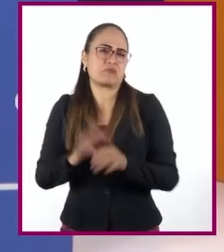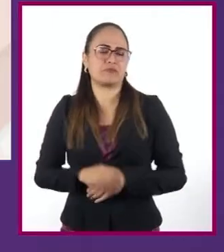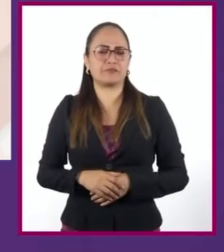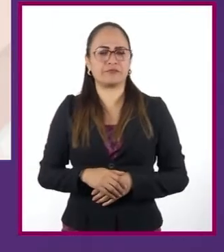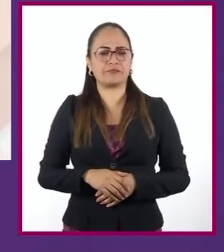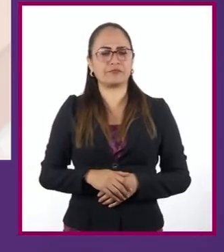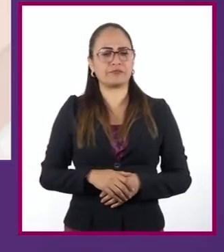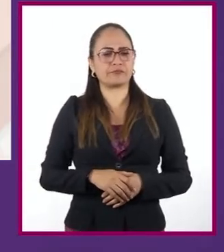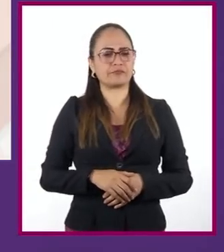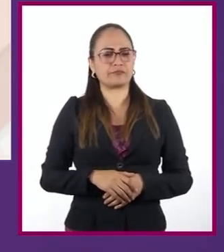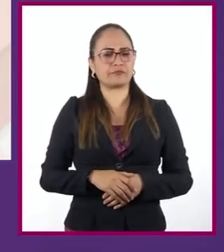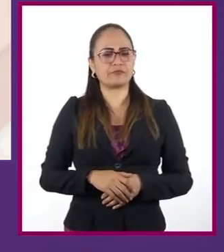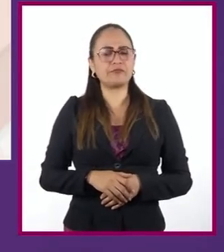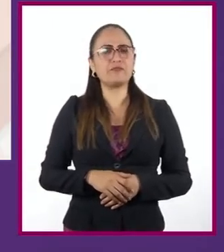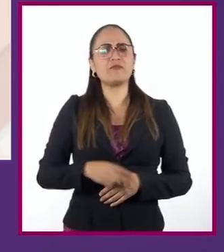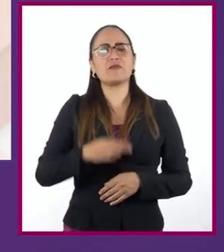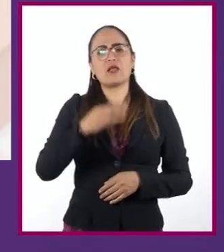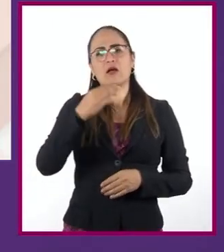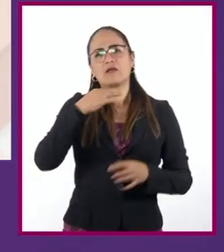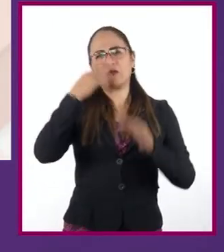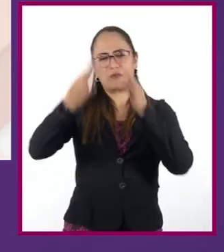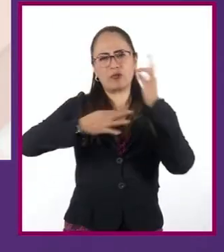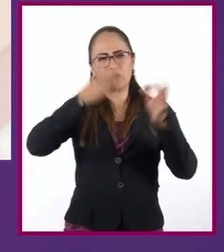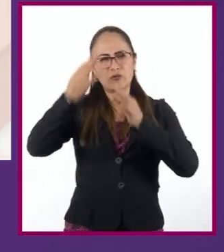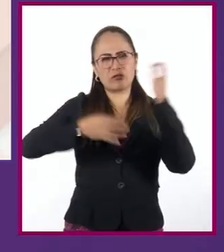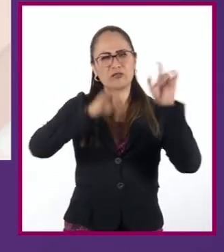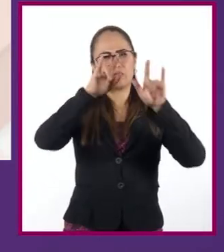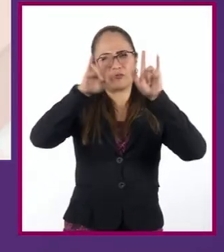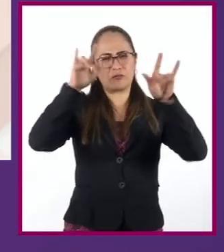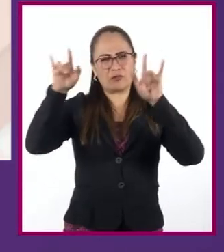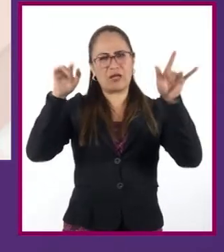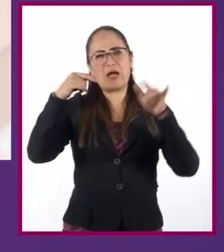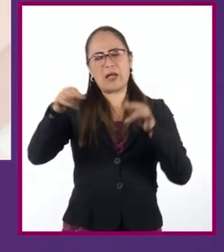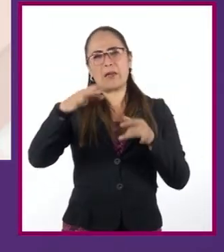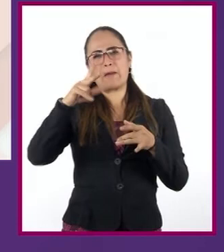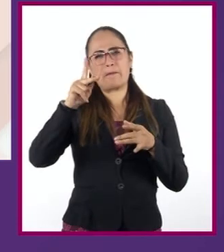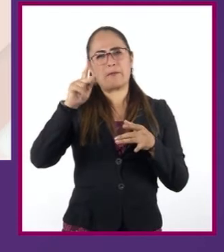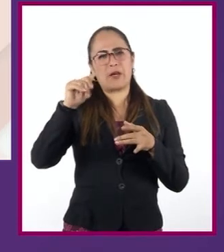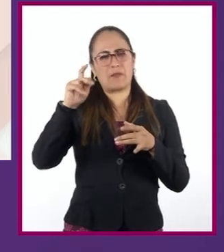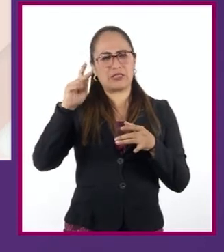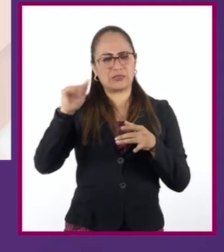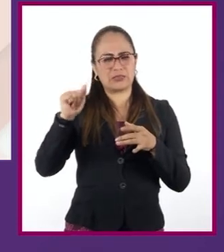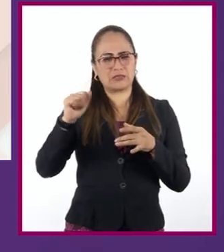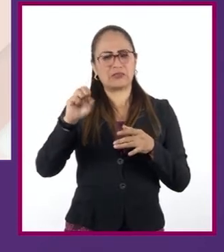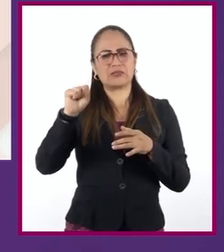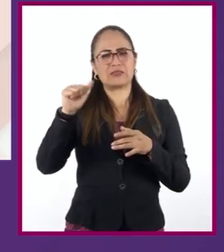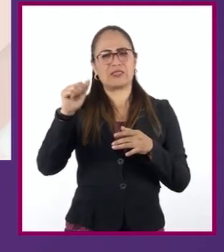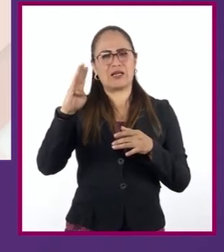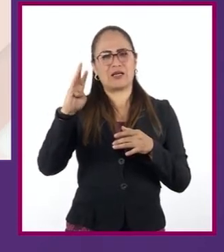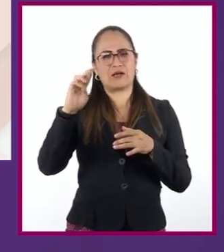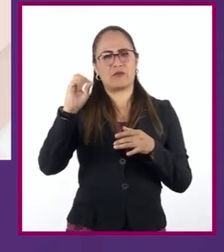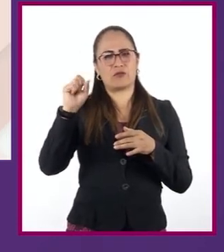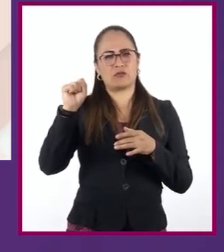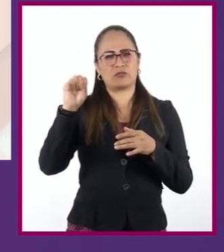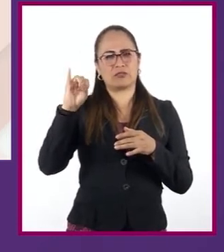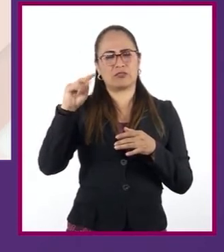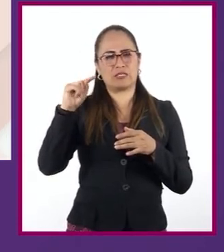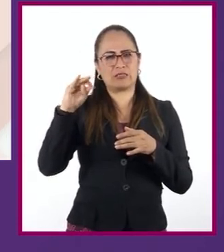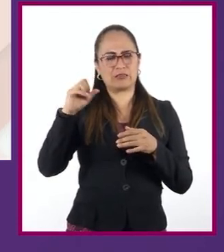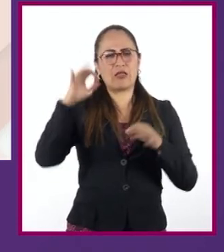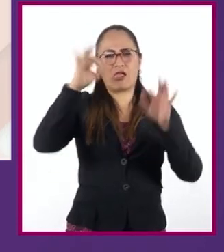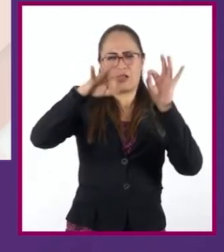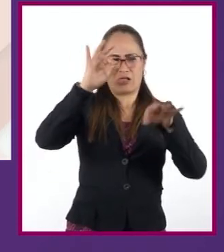dice: los mensajes publicitarios de papas sabrositas influyen considerablemente en los